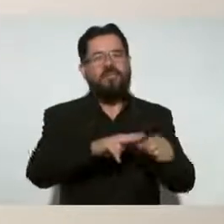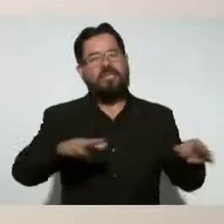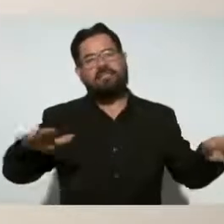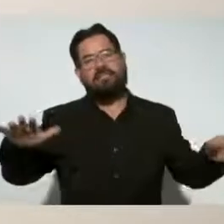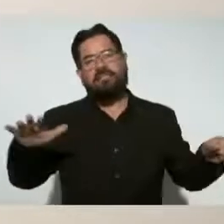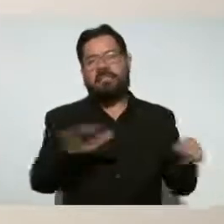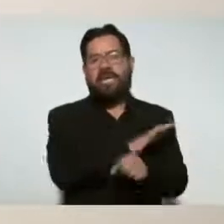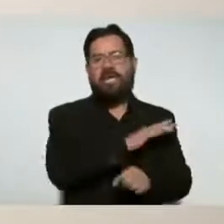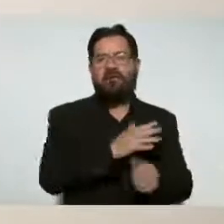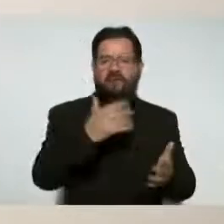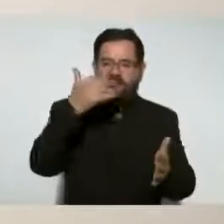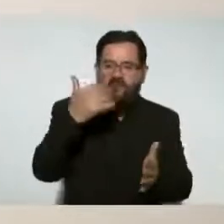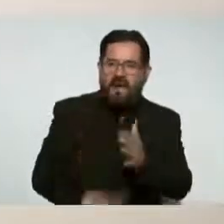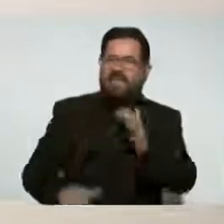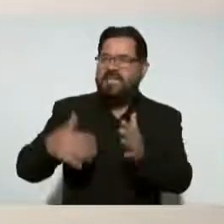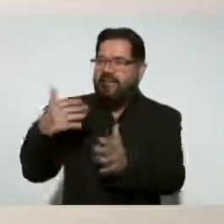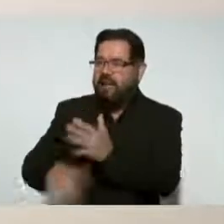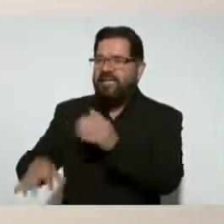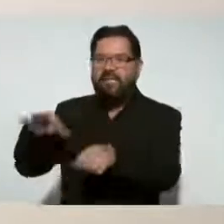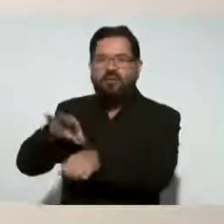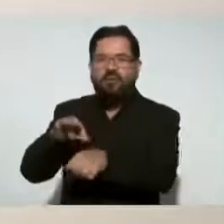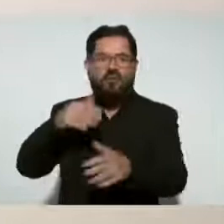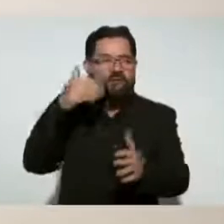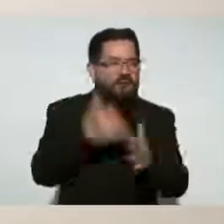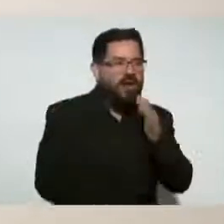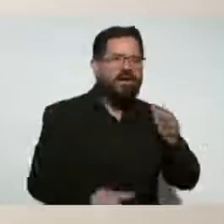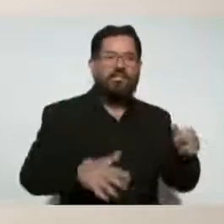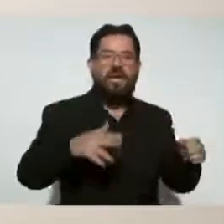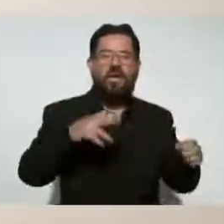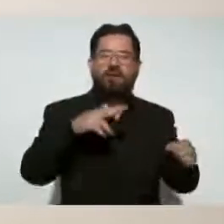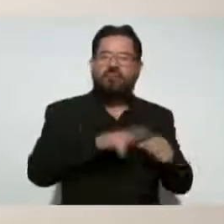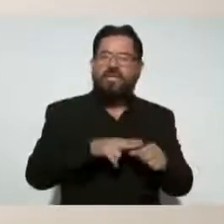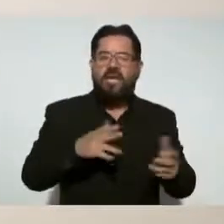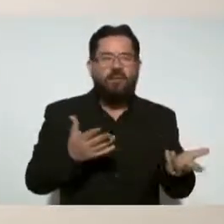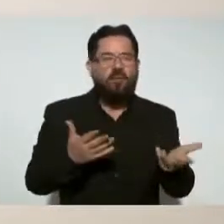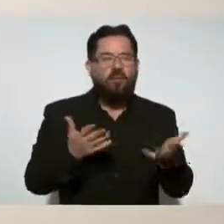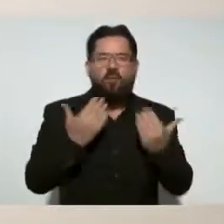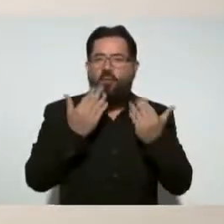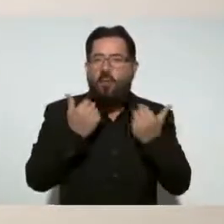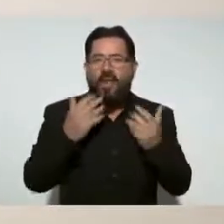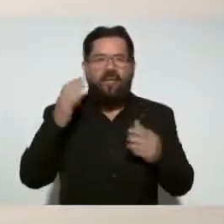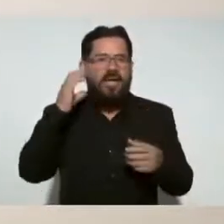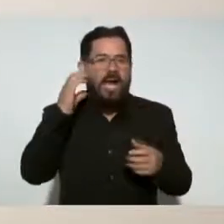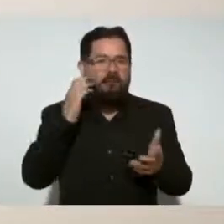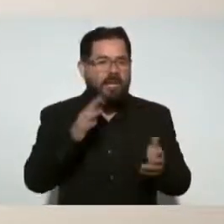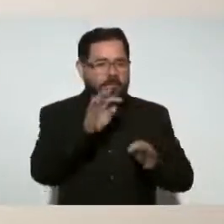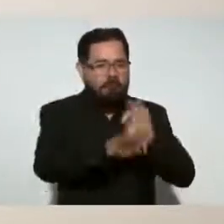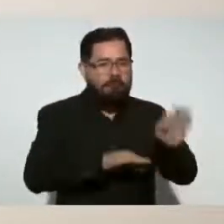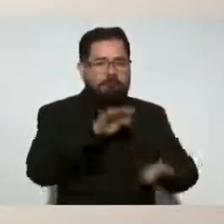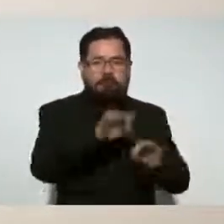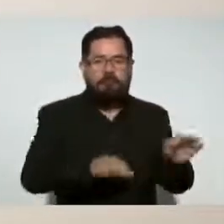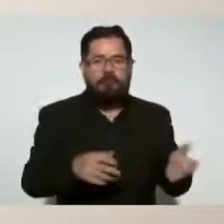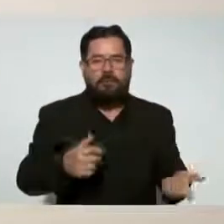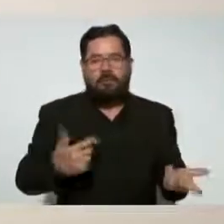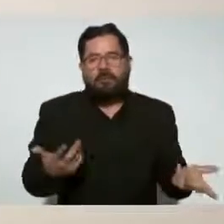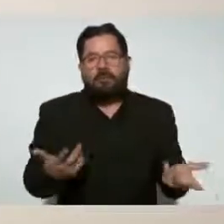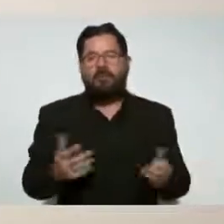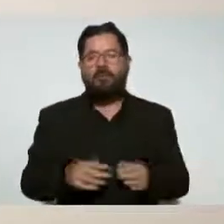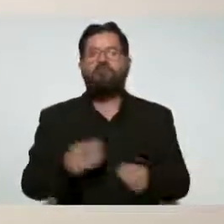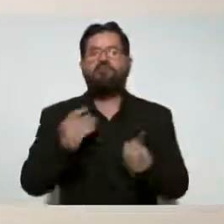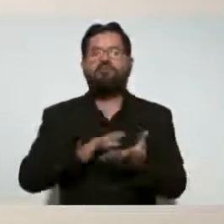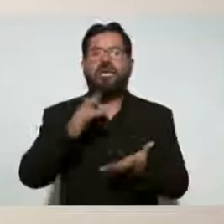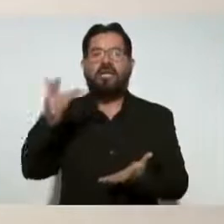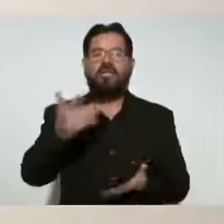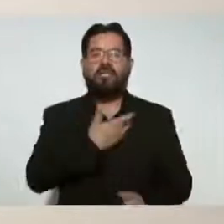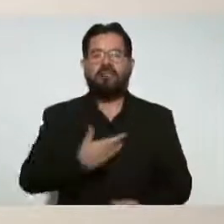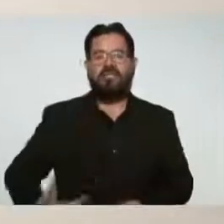por la falta de capacidad, porque no es que no quisieran, no había camas suficientes para atender a la población. Muchas gracias,